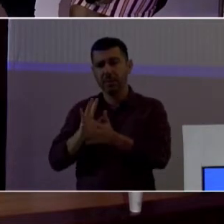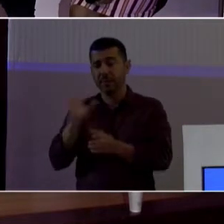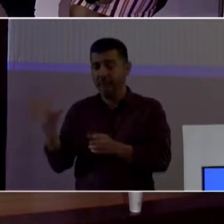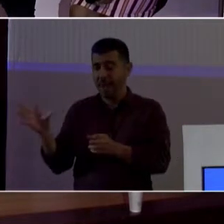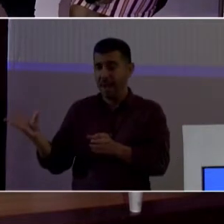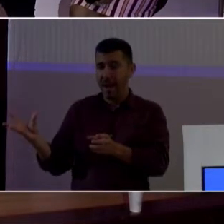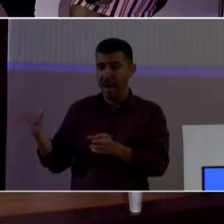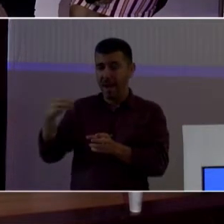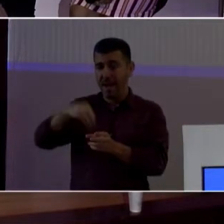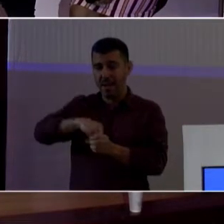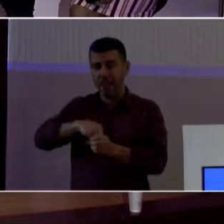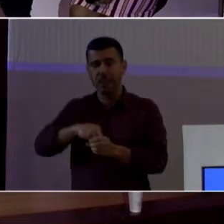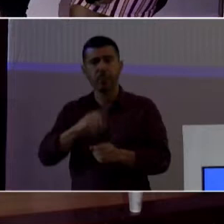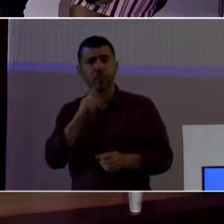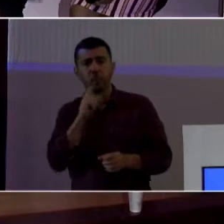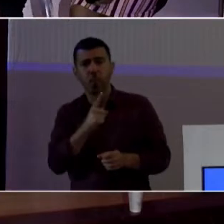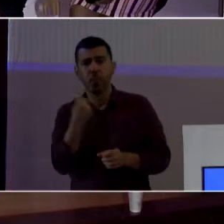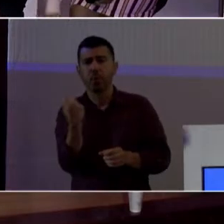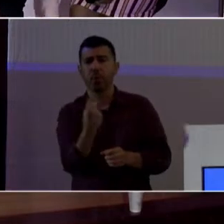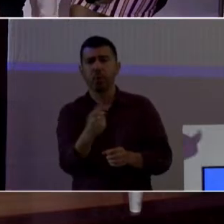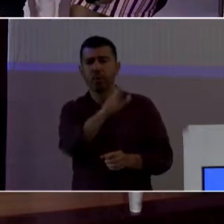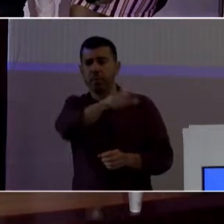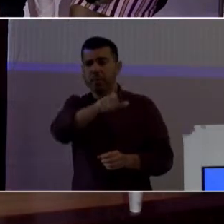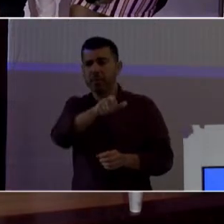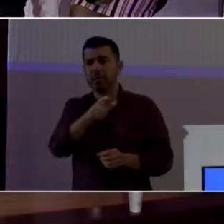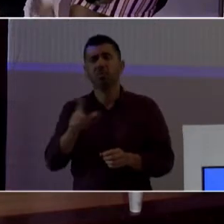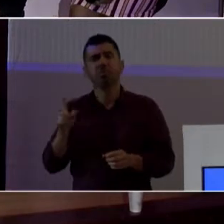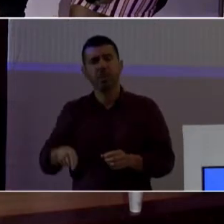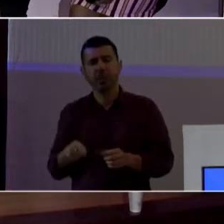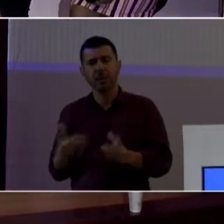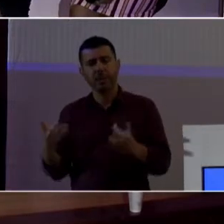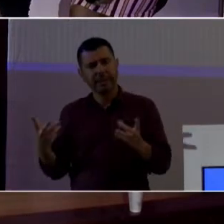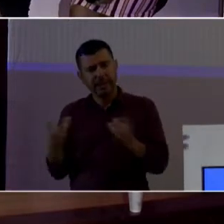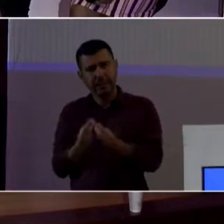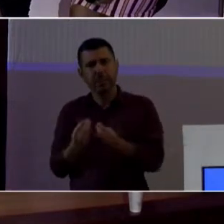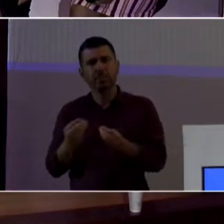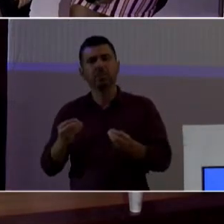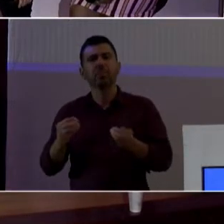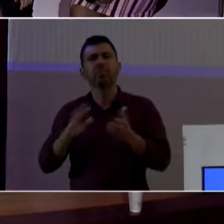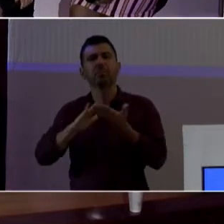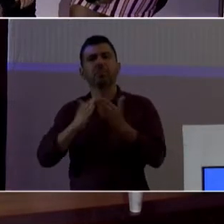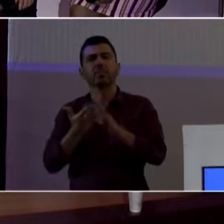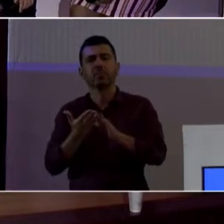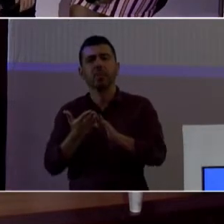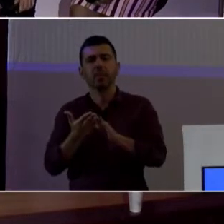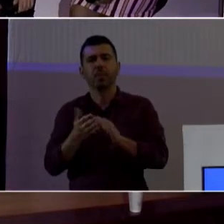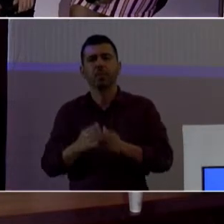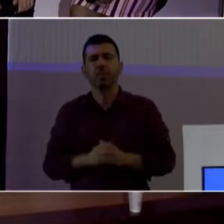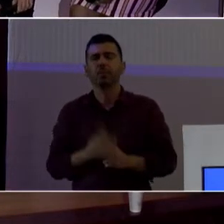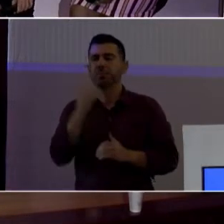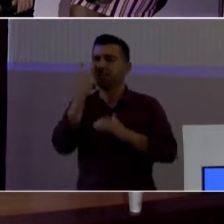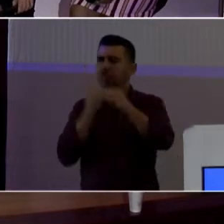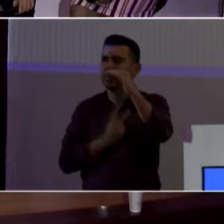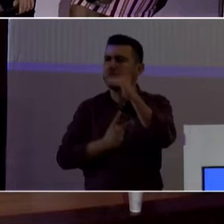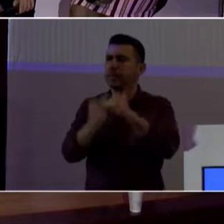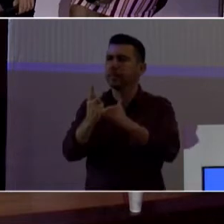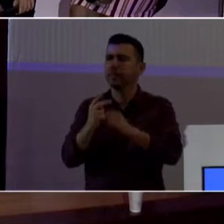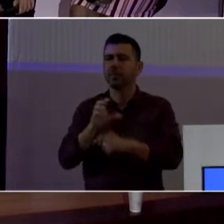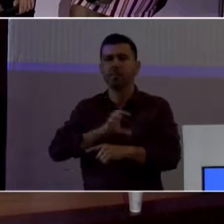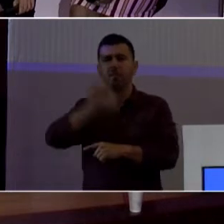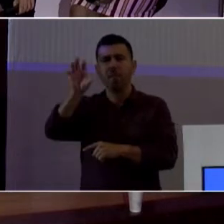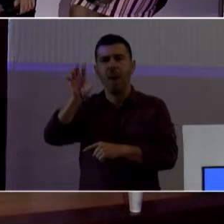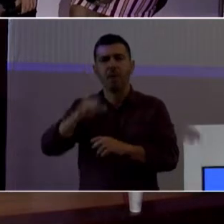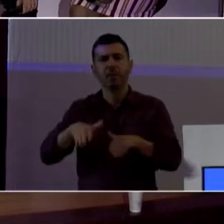reincorporación es de las comunidades, es de nosotros como país, es hacia donde nosotros queremos ver cada espacio, cómo nos